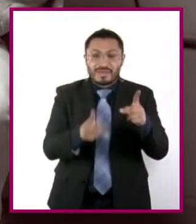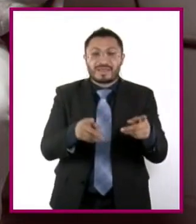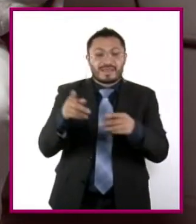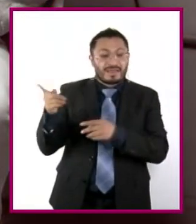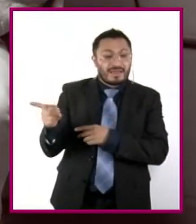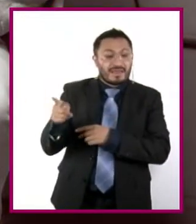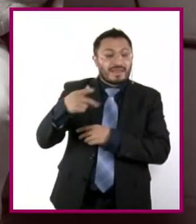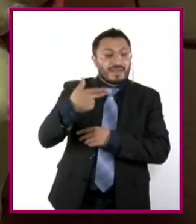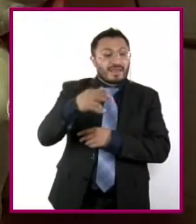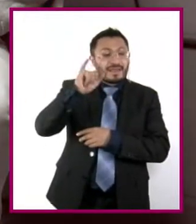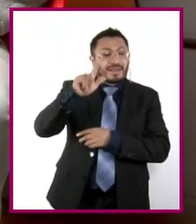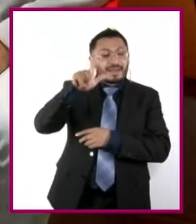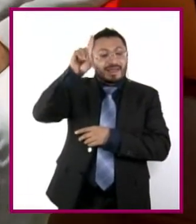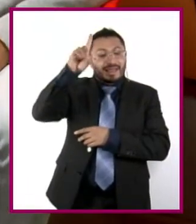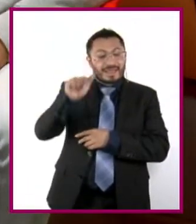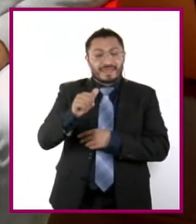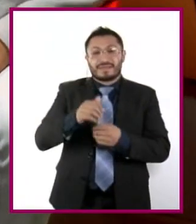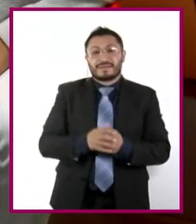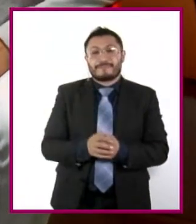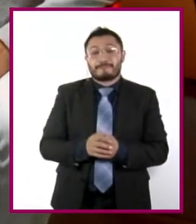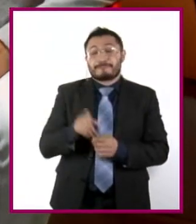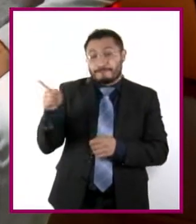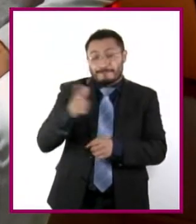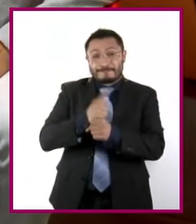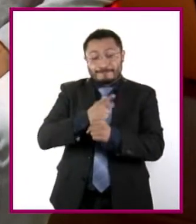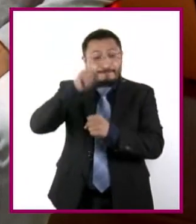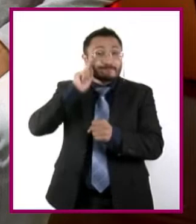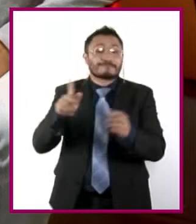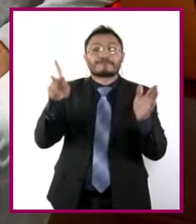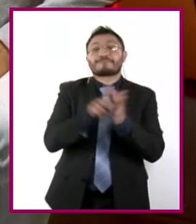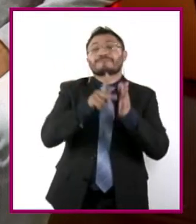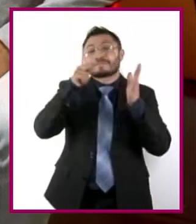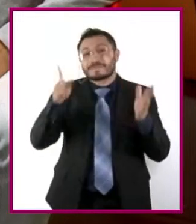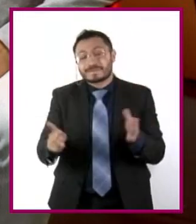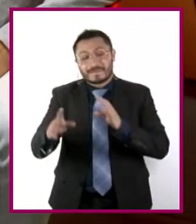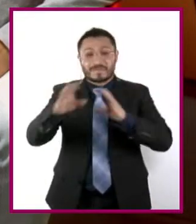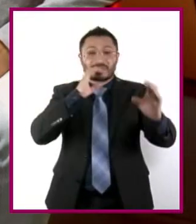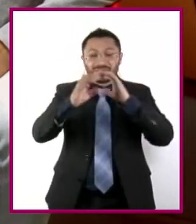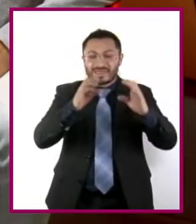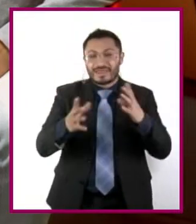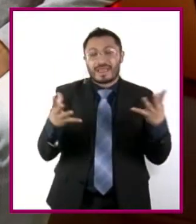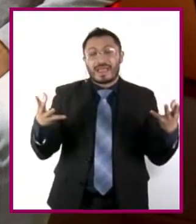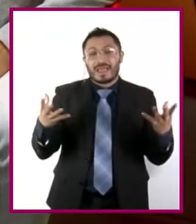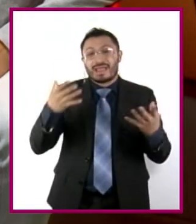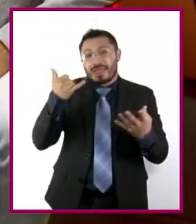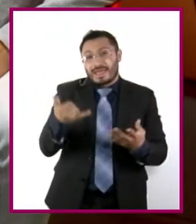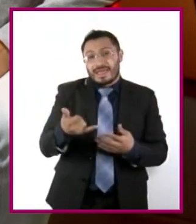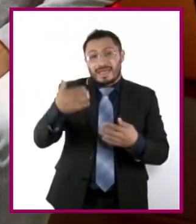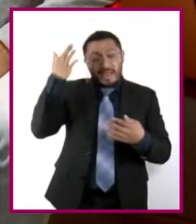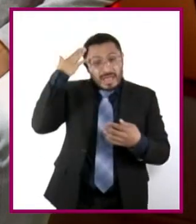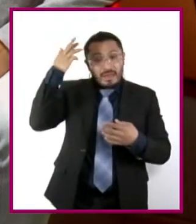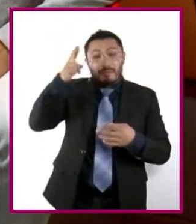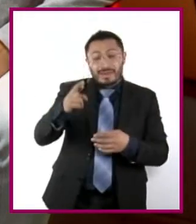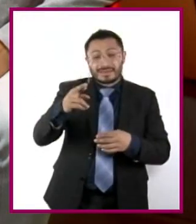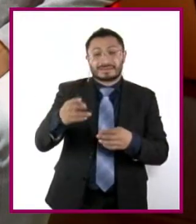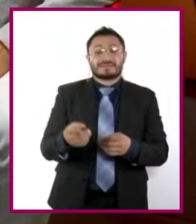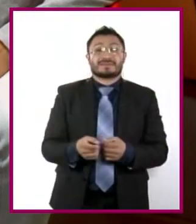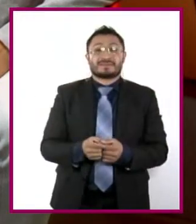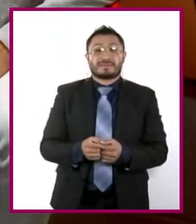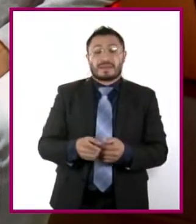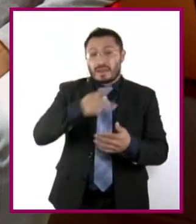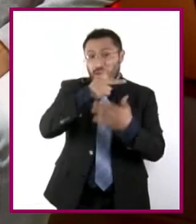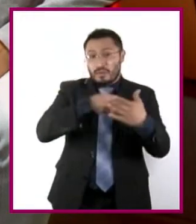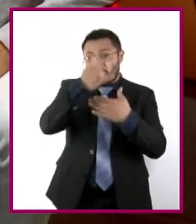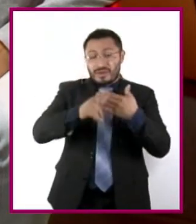Hilda Saraí Gómez González, que es licenciada en Periodismo y Comunicación Colectiva y maestrante en Dirección Estratégica de Proyectos